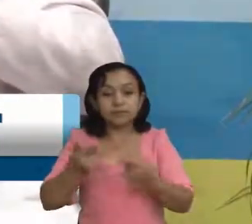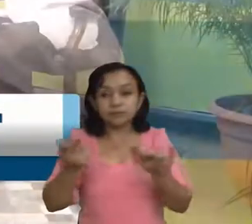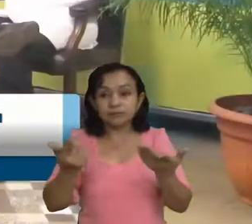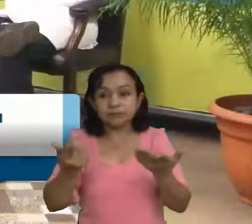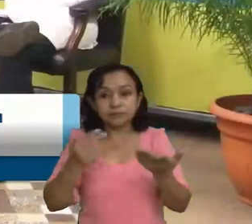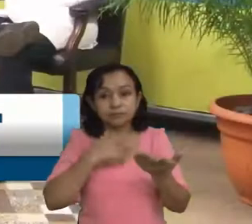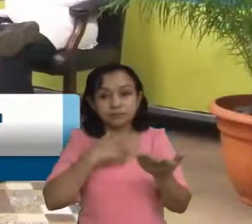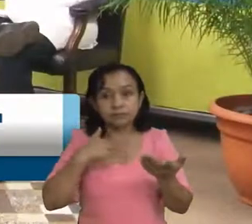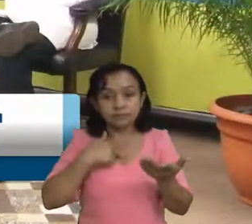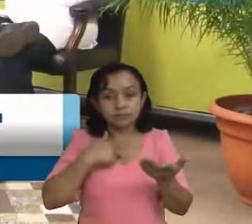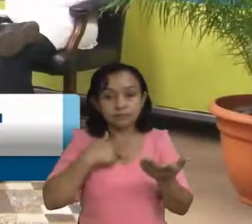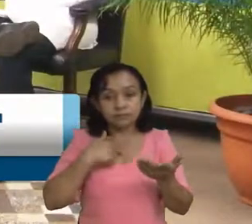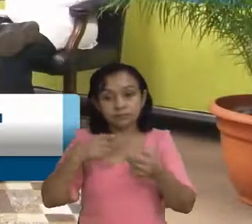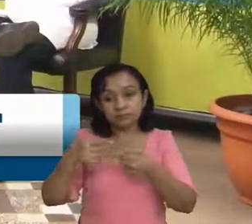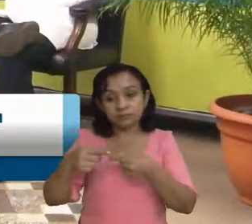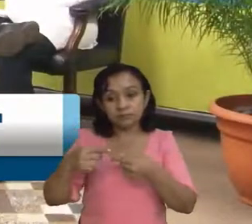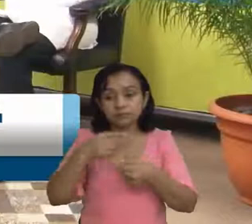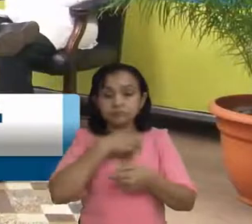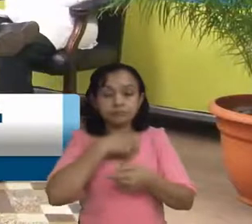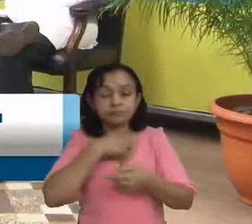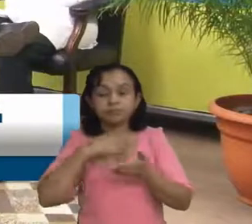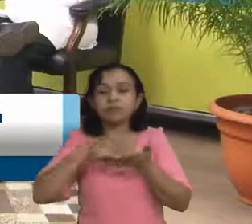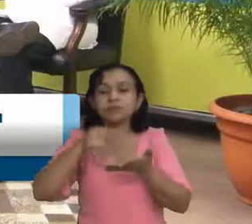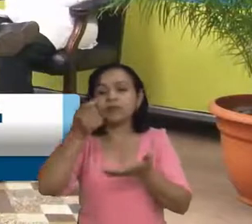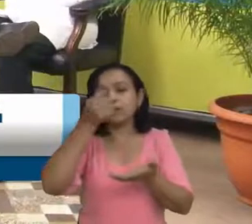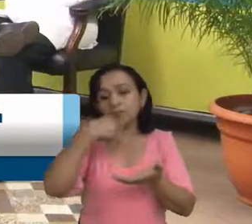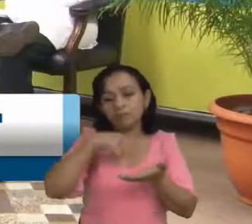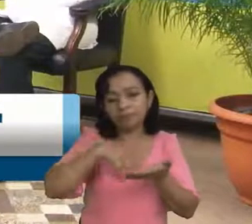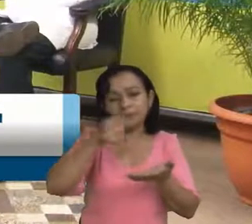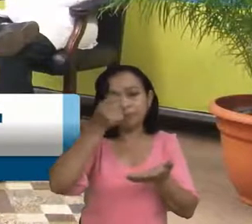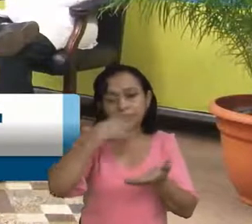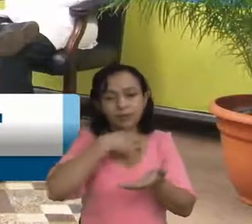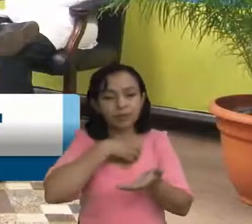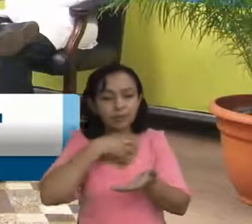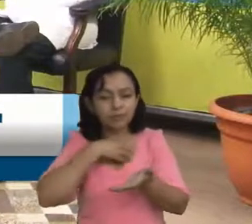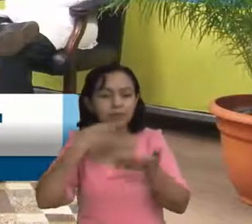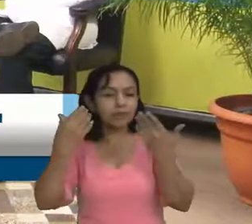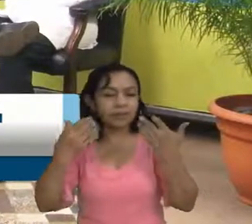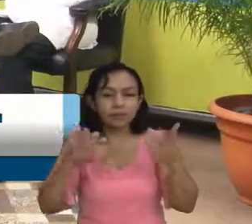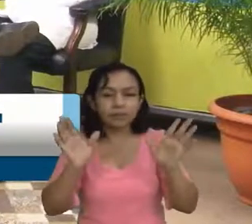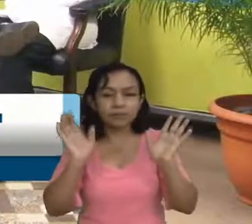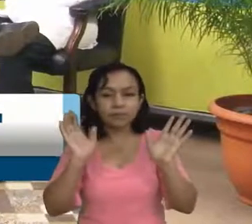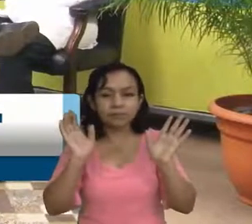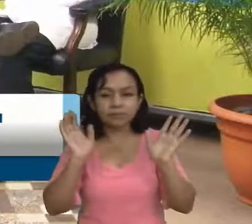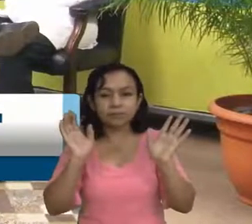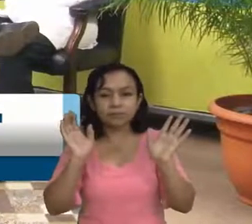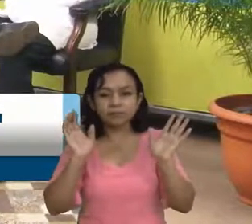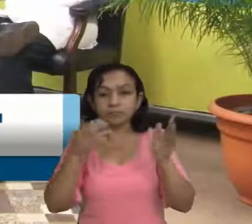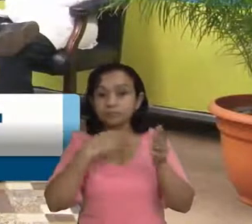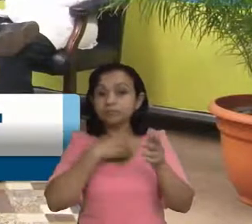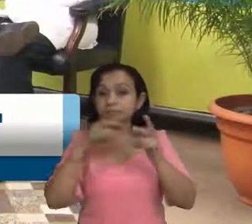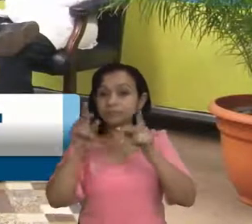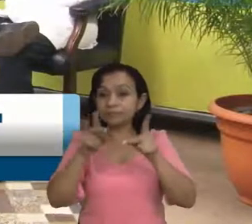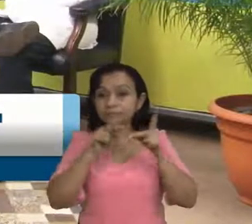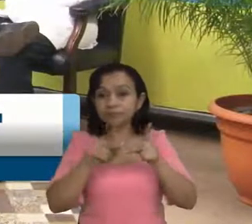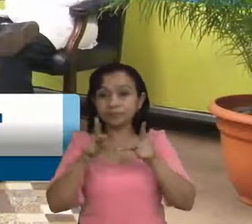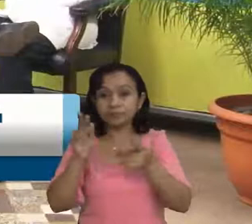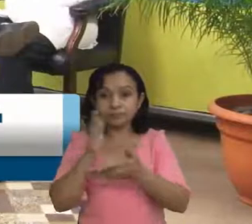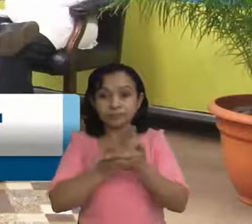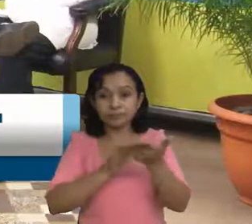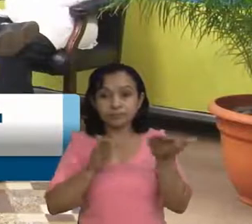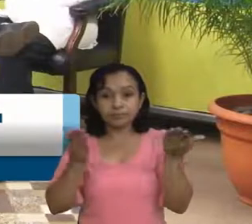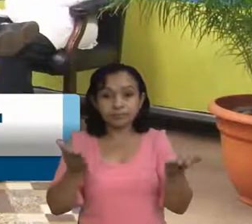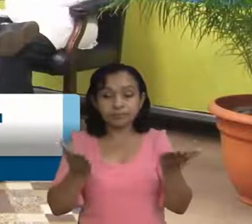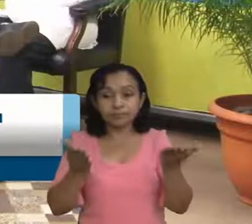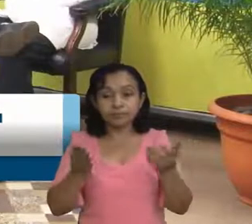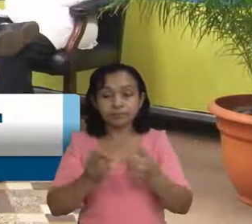¿verdad?, ambulatoriamente por sí misma, ya sea tomando antibiótico, terapia o cualquier otra cosa, ¿verdad? ¿De qué es lo que pasa?